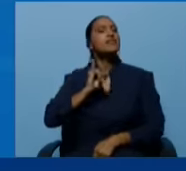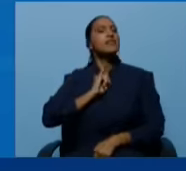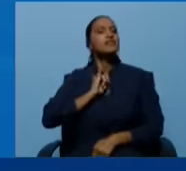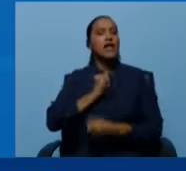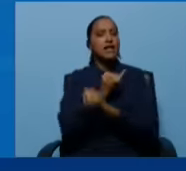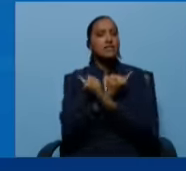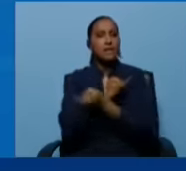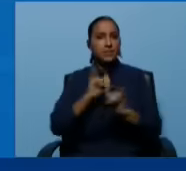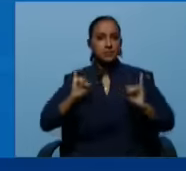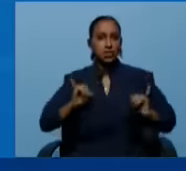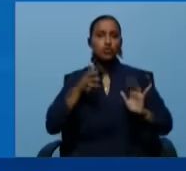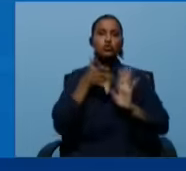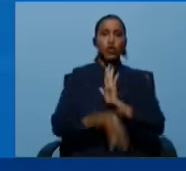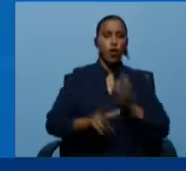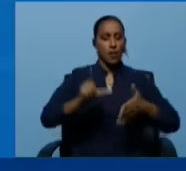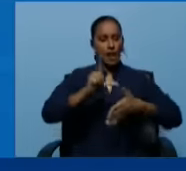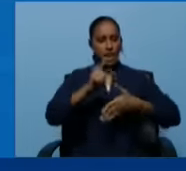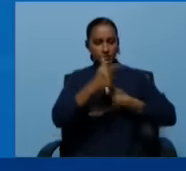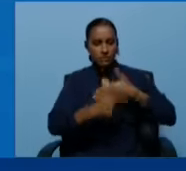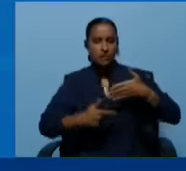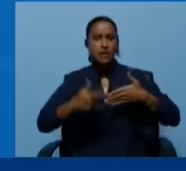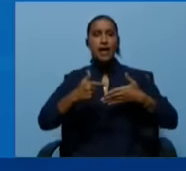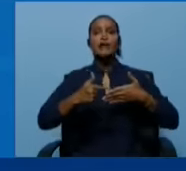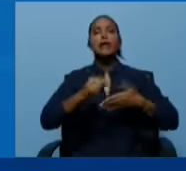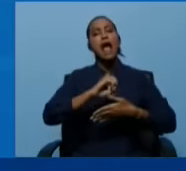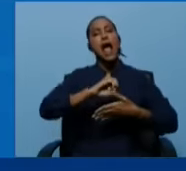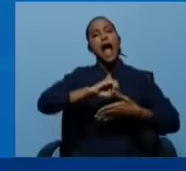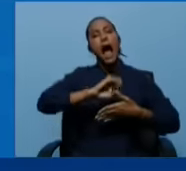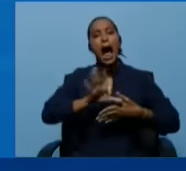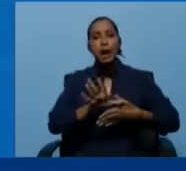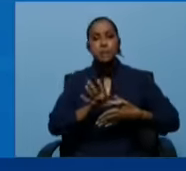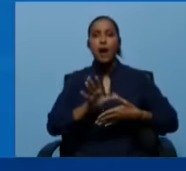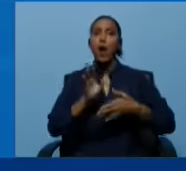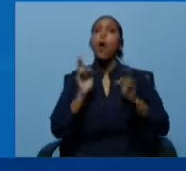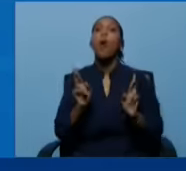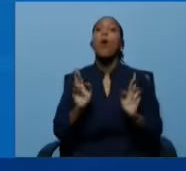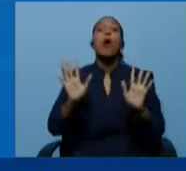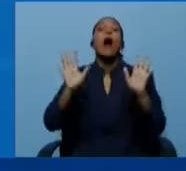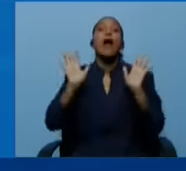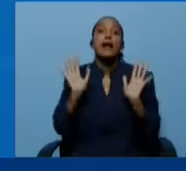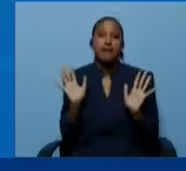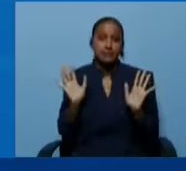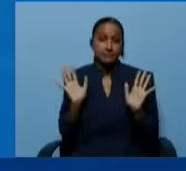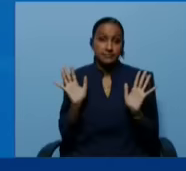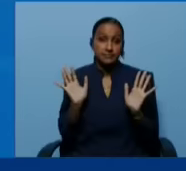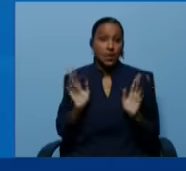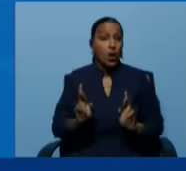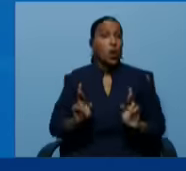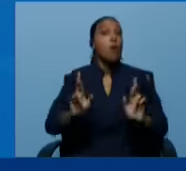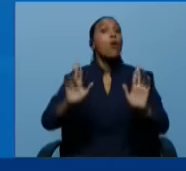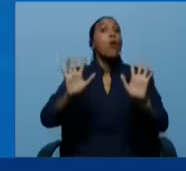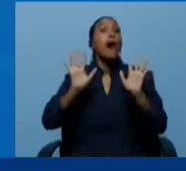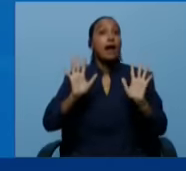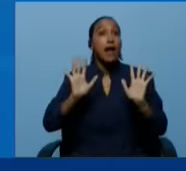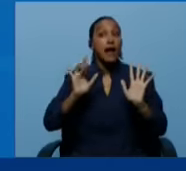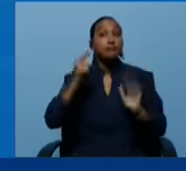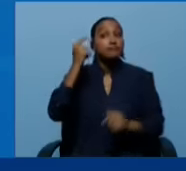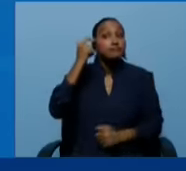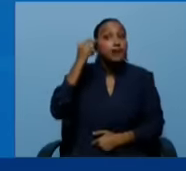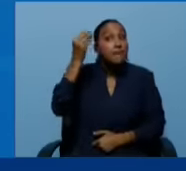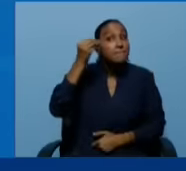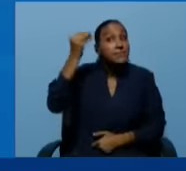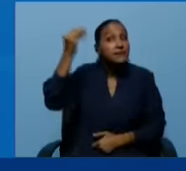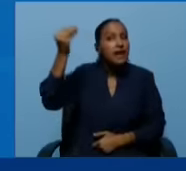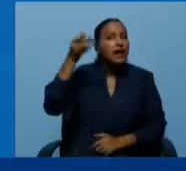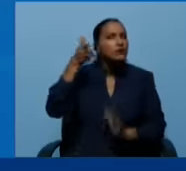Latina y el Caribe en el ALBA. Ojalá tuvieran, aunque sea un cabello de